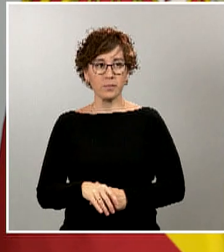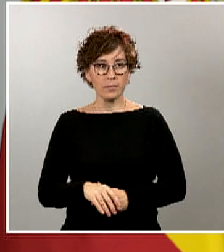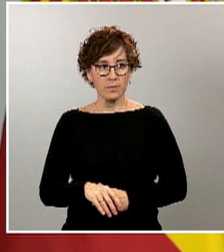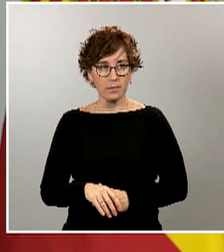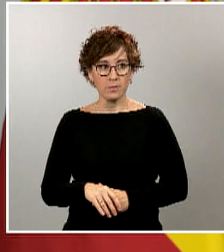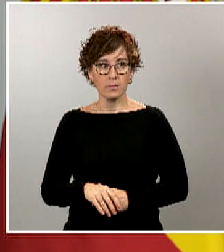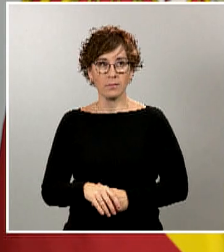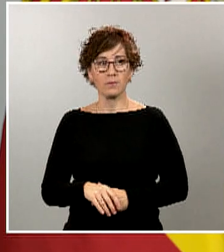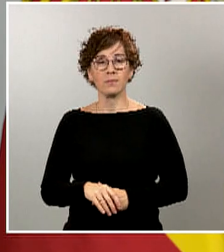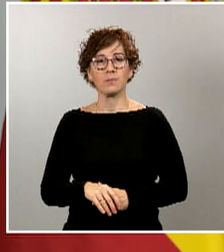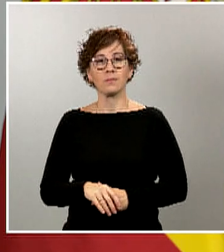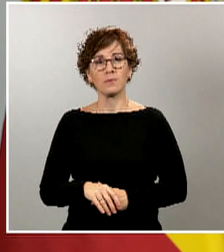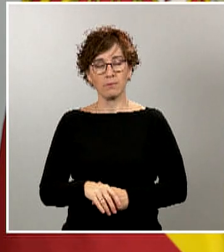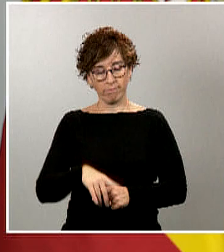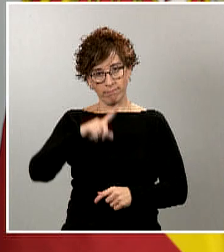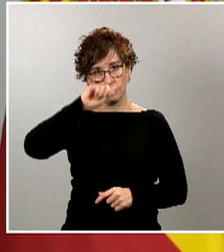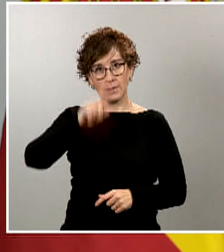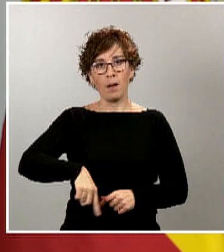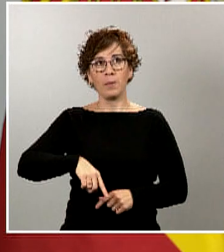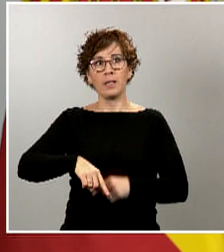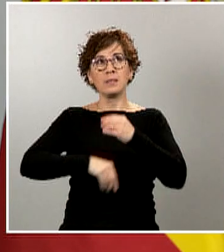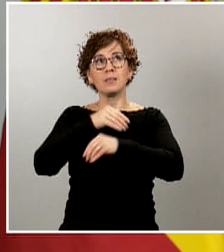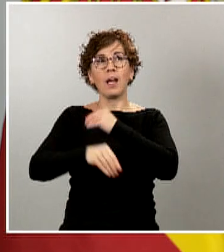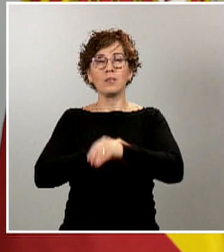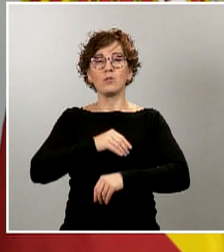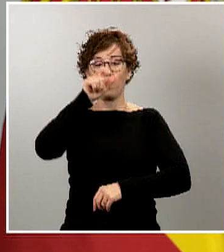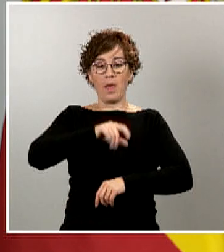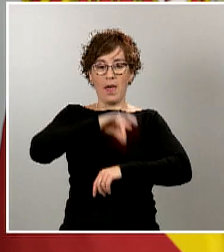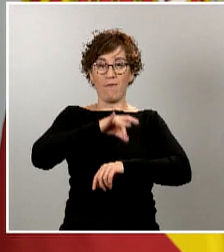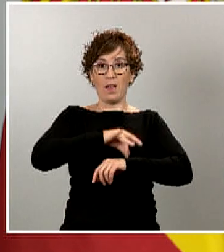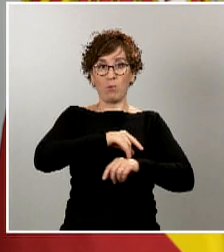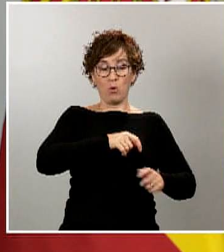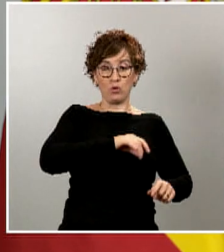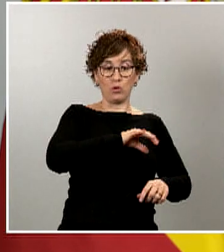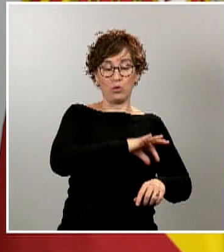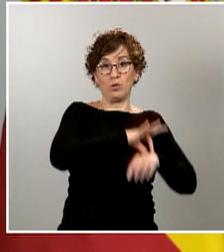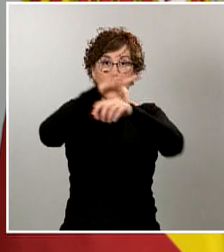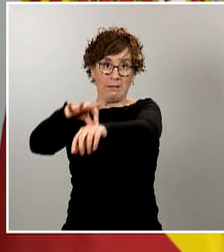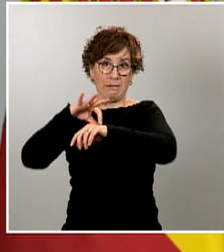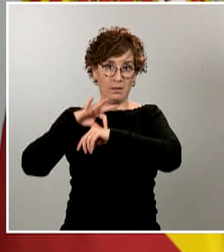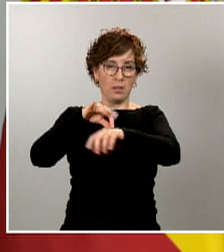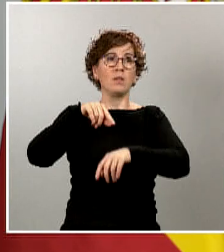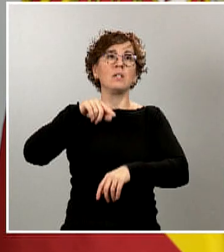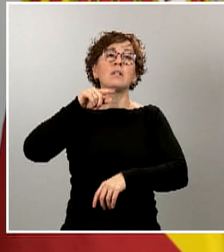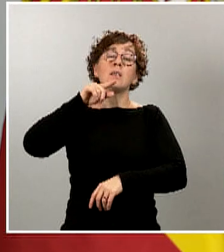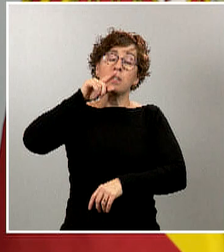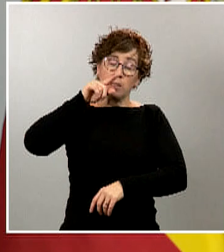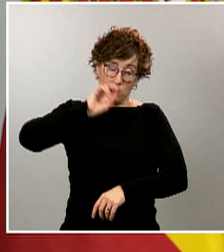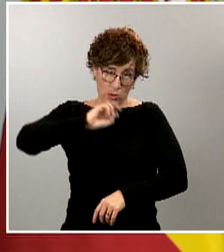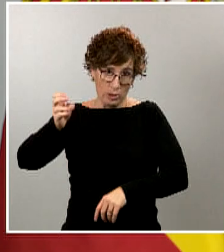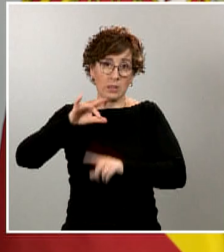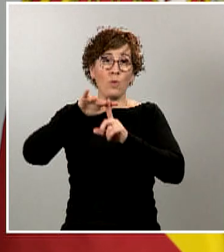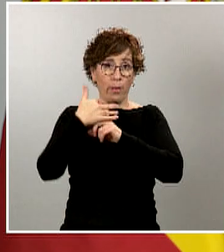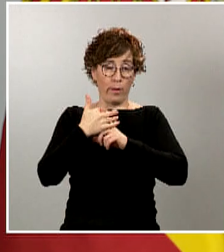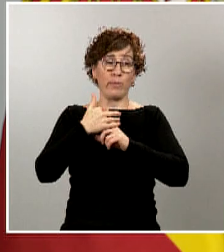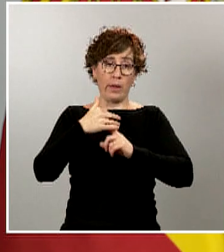han realizado operaciones de traslados de enfermos, operaciones muy duras también de traslado de cadáveres, y hay de verdad que